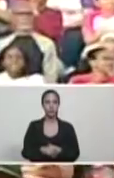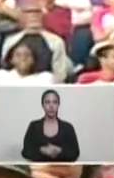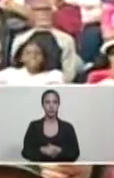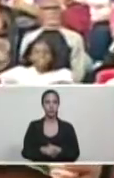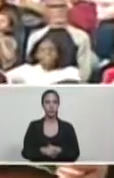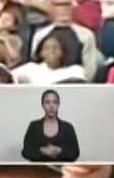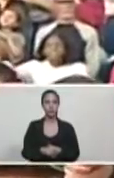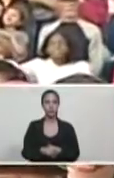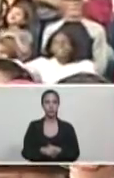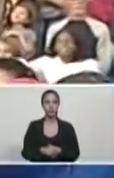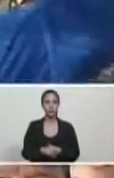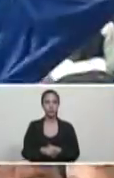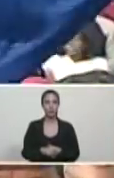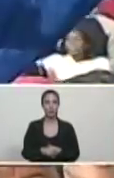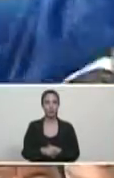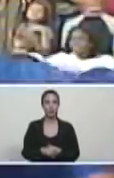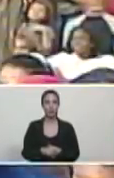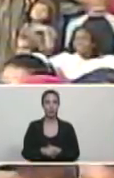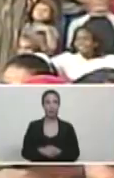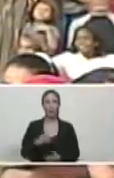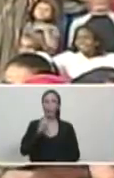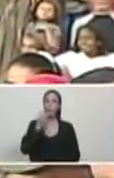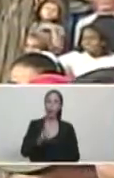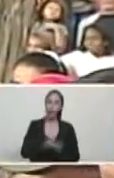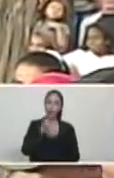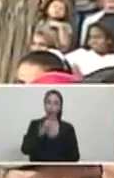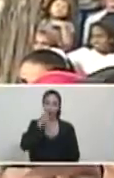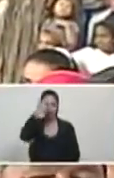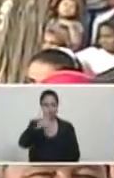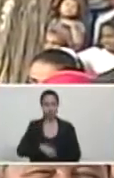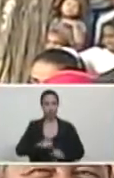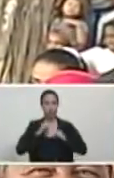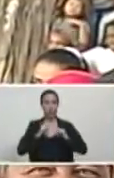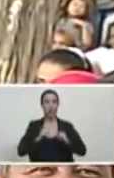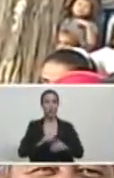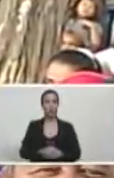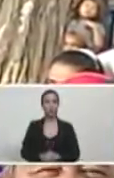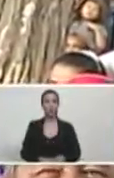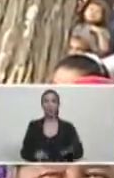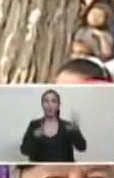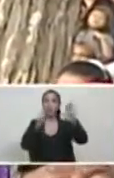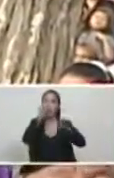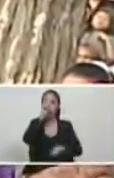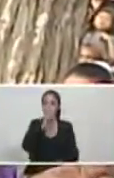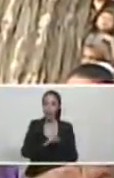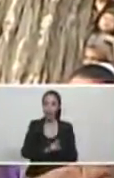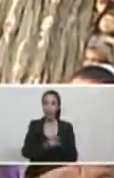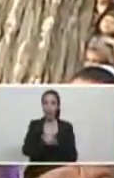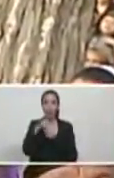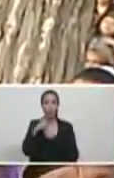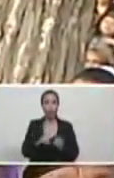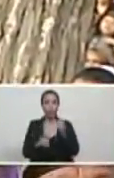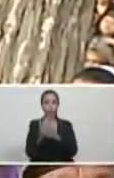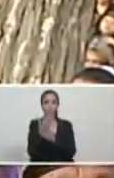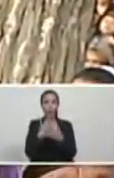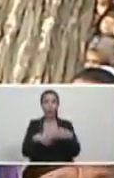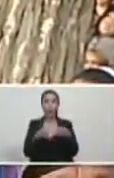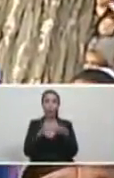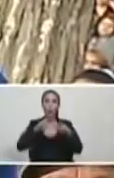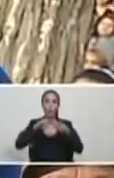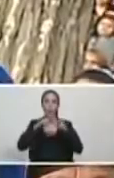Buenas tardes. Adelante. Comandante. Aquí estamos. A 6 años de nuestro Movimiento por la Paz y la